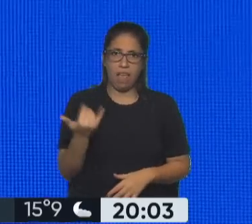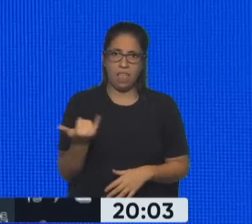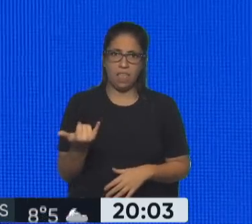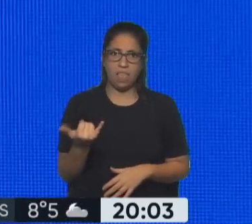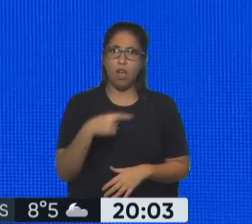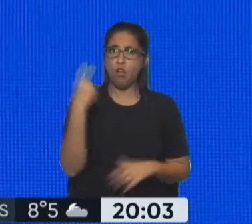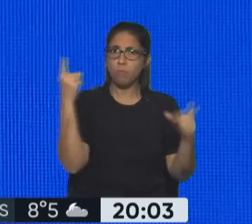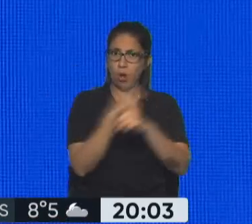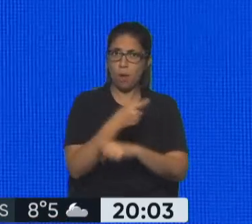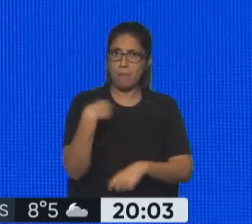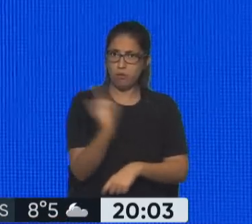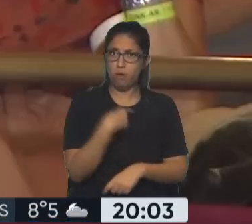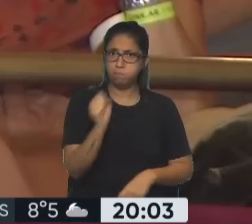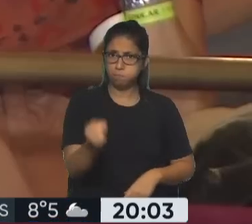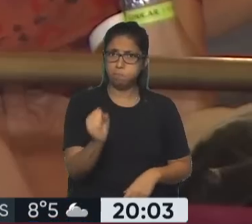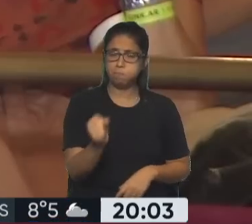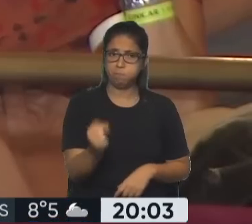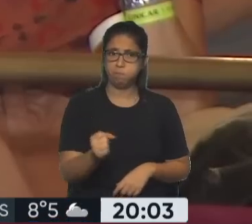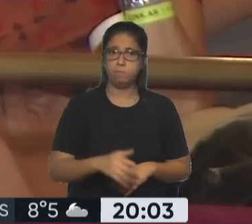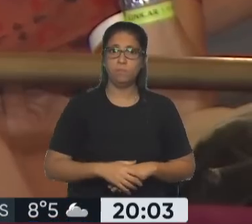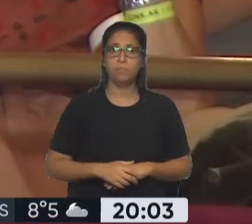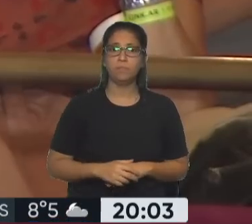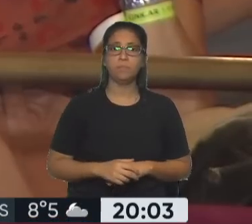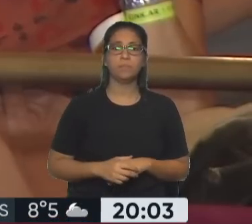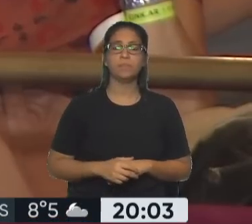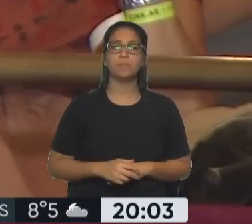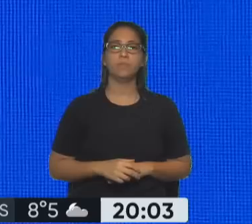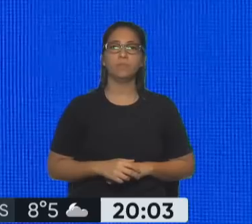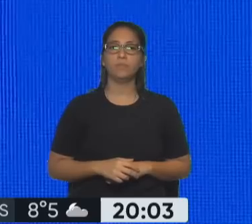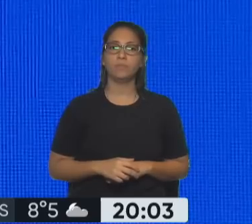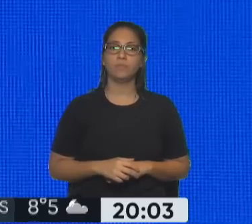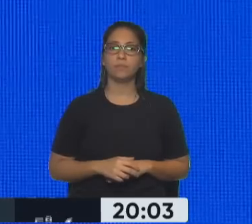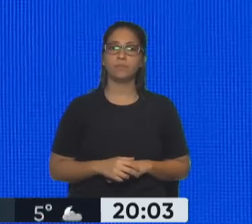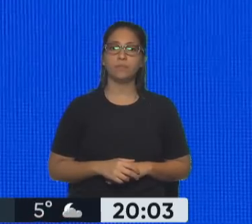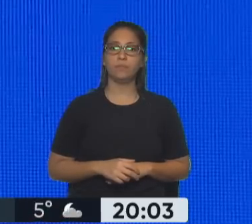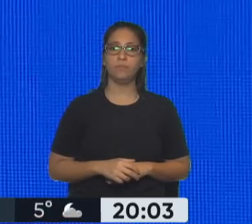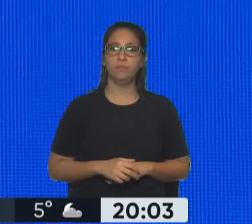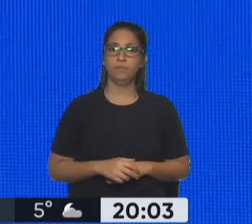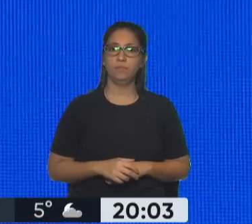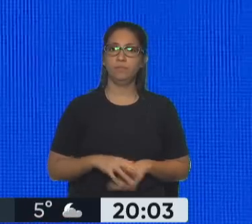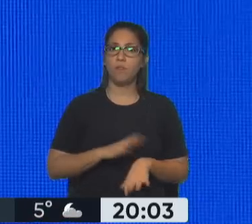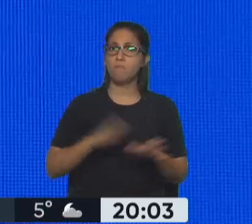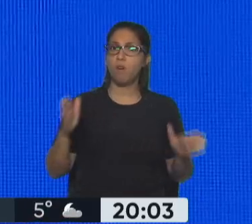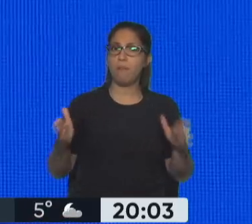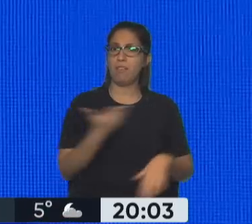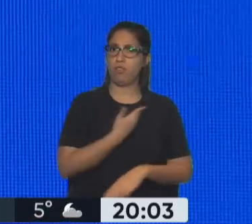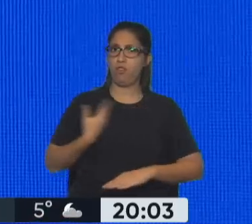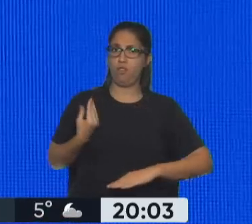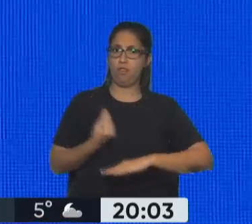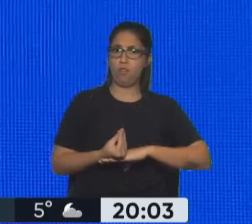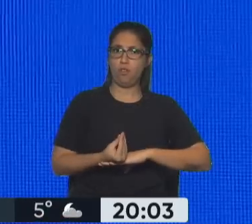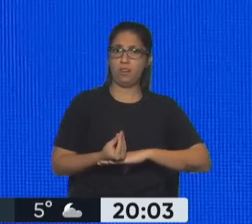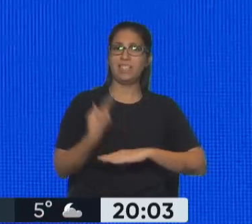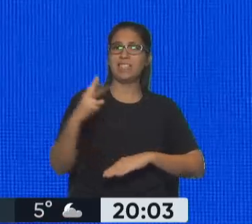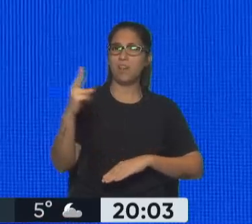Y el otro problema que tuvimos también es que durante nuestra gestión, sobre todo sobre el